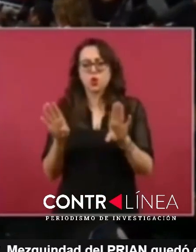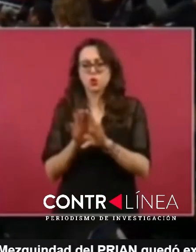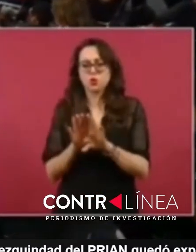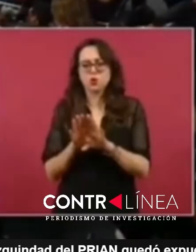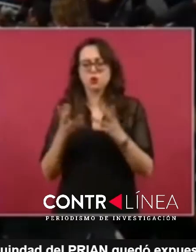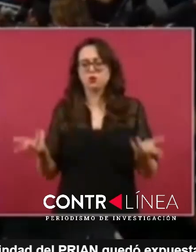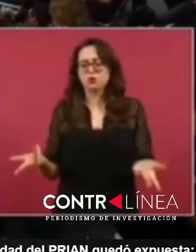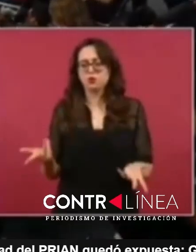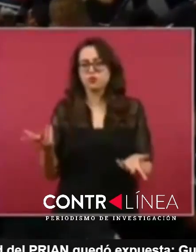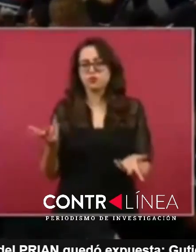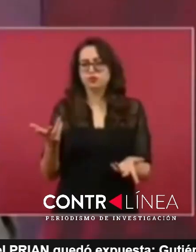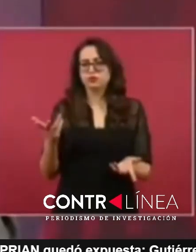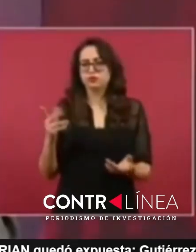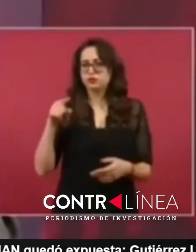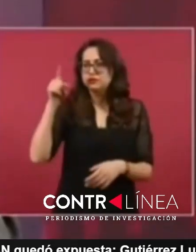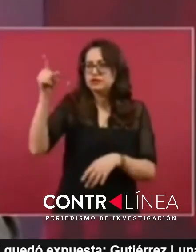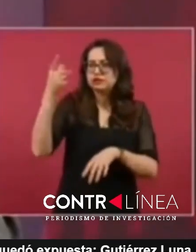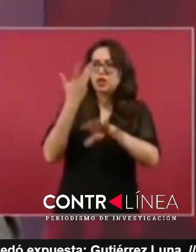de Estados Unidos.